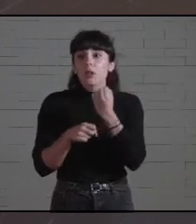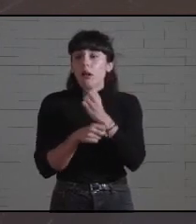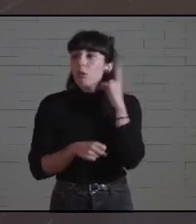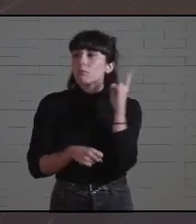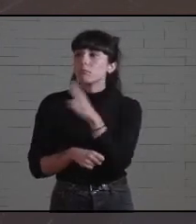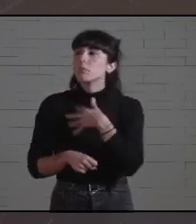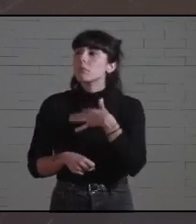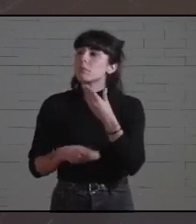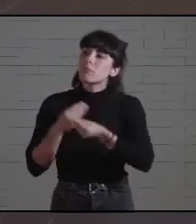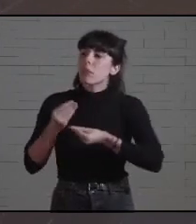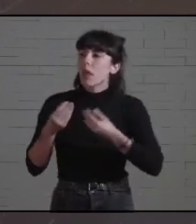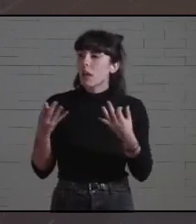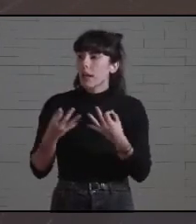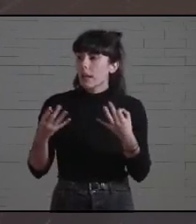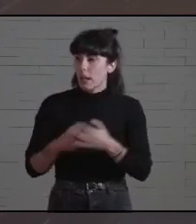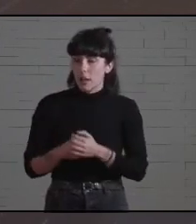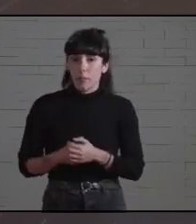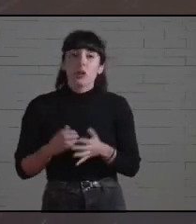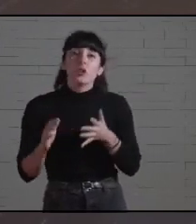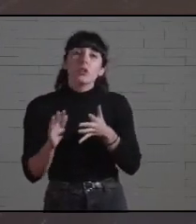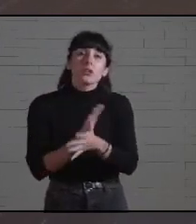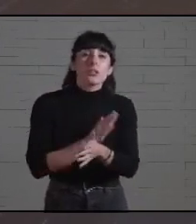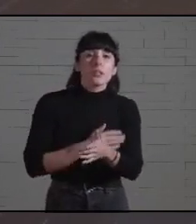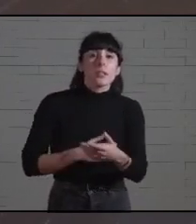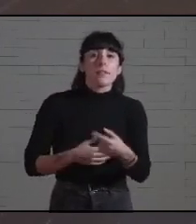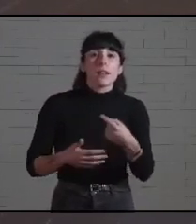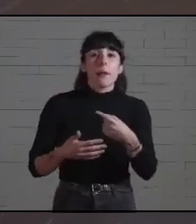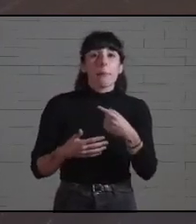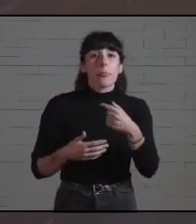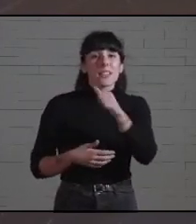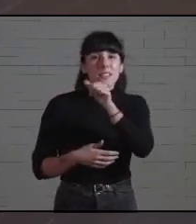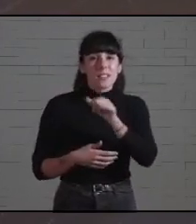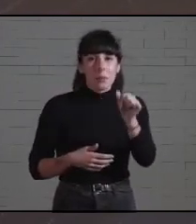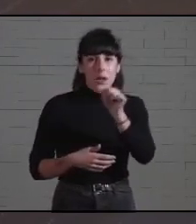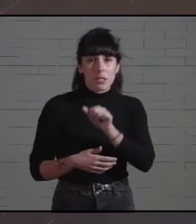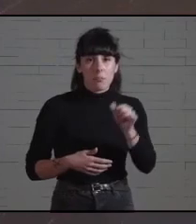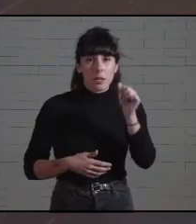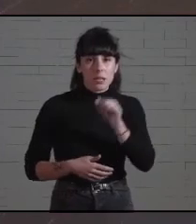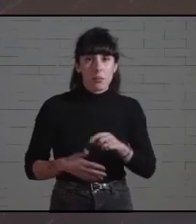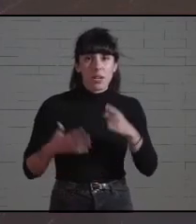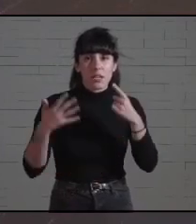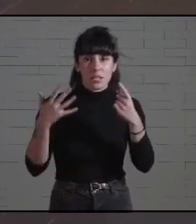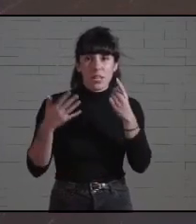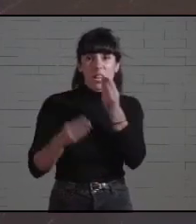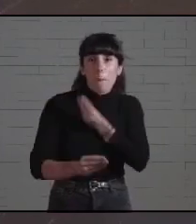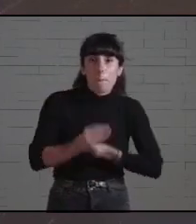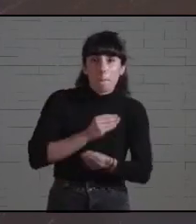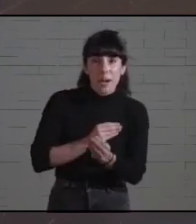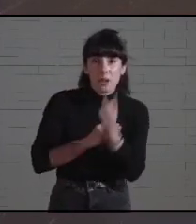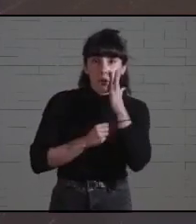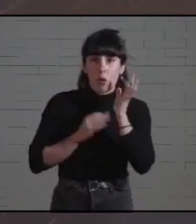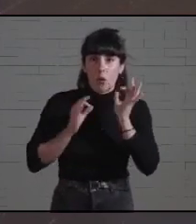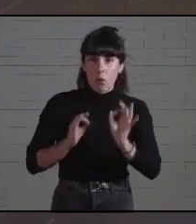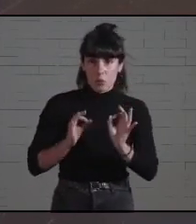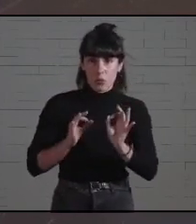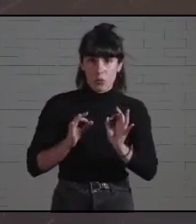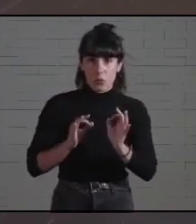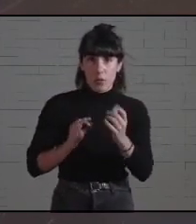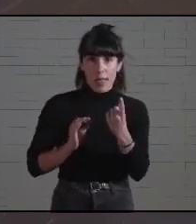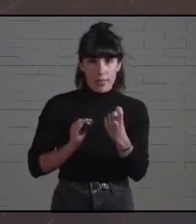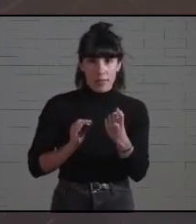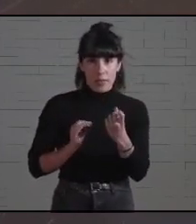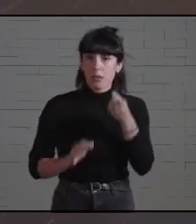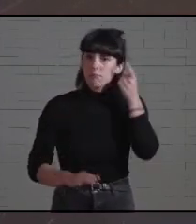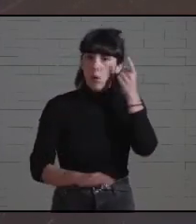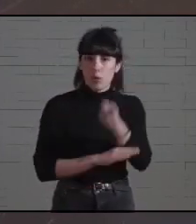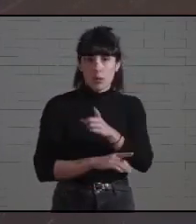¿no? Pero que no haya que cogerse esas 6 semanas justo después del parto o la adopción. ¿Ha quedado claro?